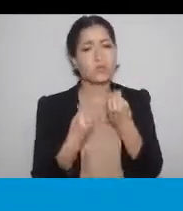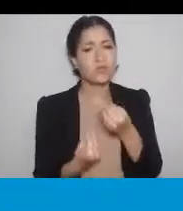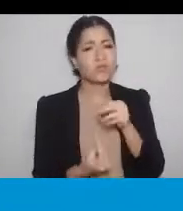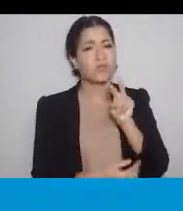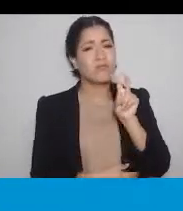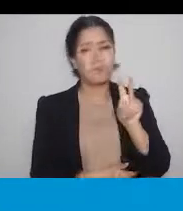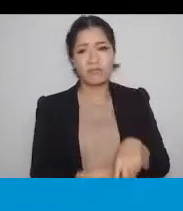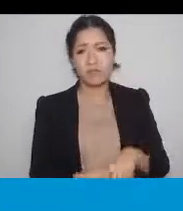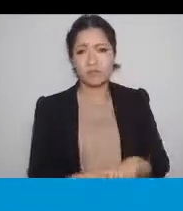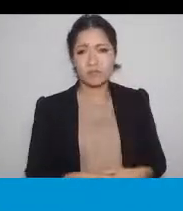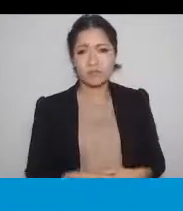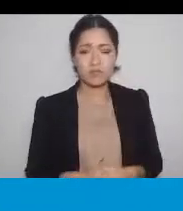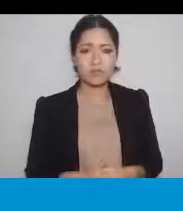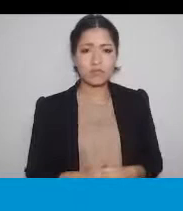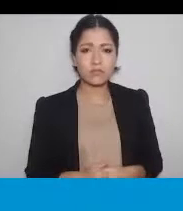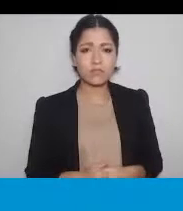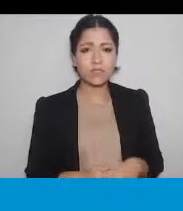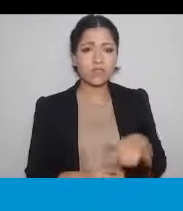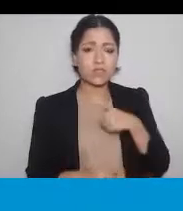No supe entenderla.